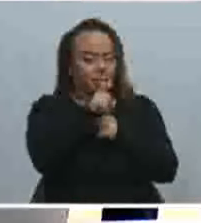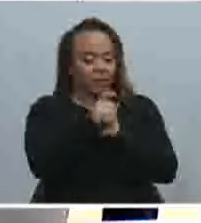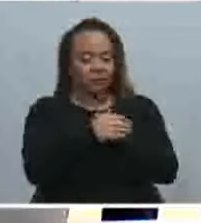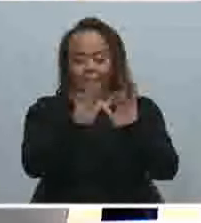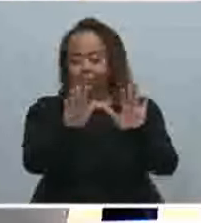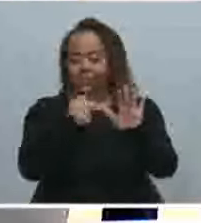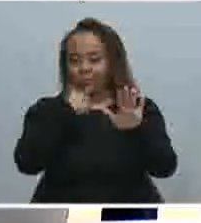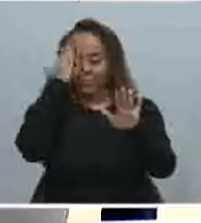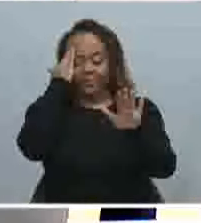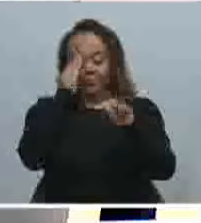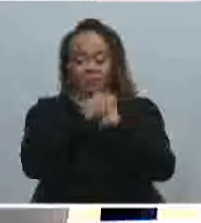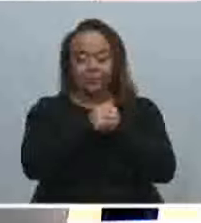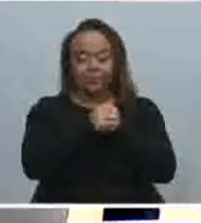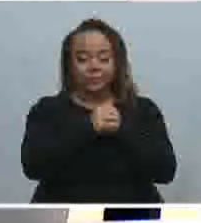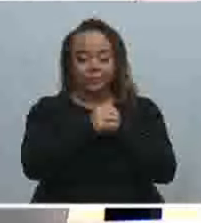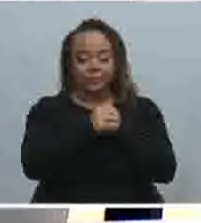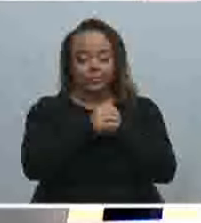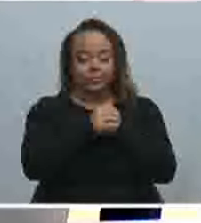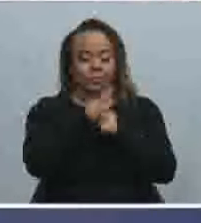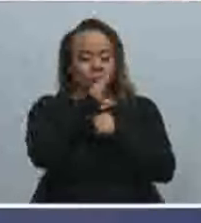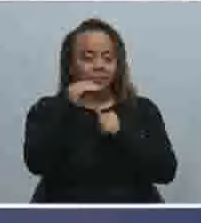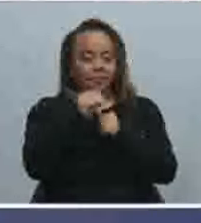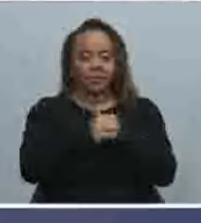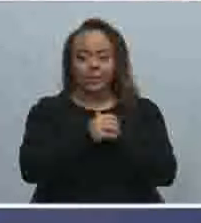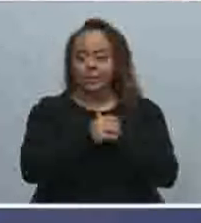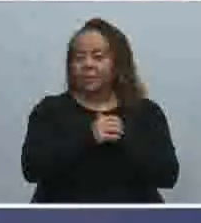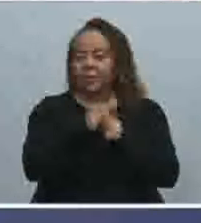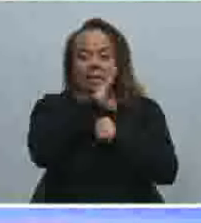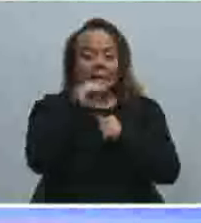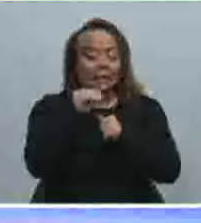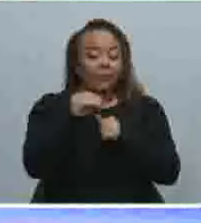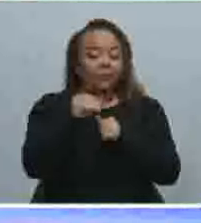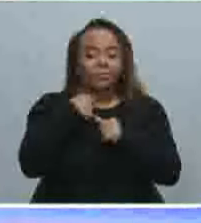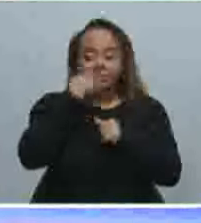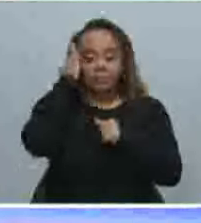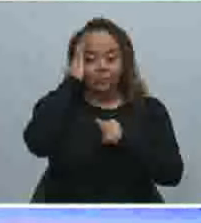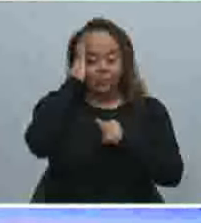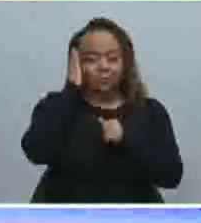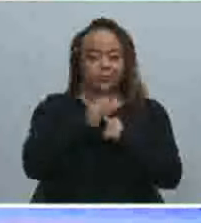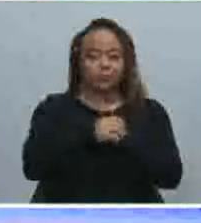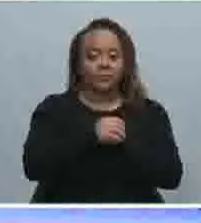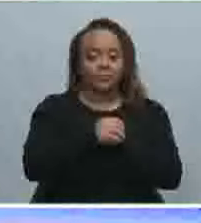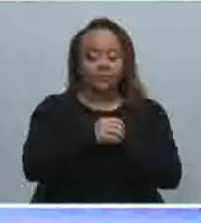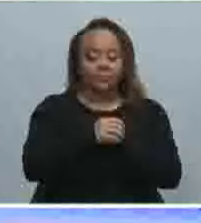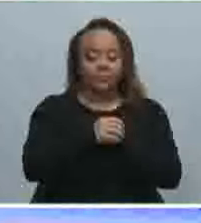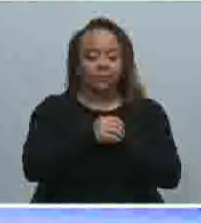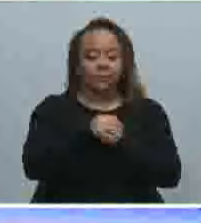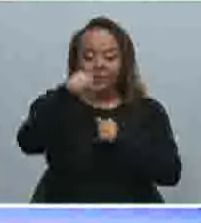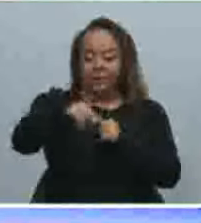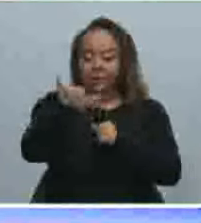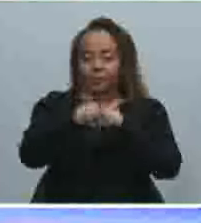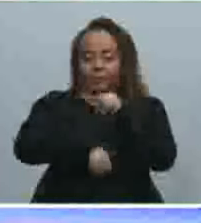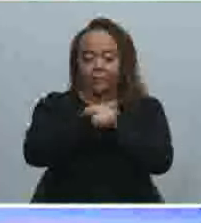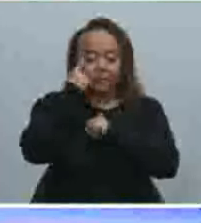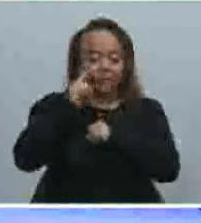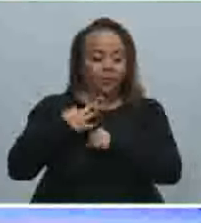yo yo sé que hay habrá alguna gente detrás de la pant desde hace rato y desde de hecho Monte eh tanto aquí como en fútbol